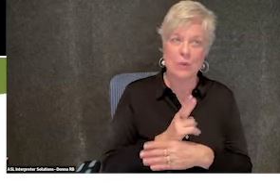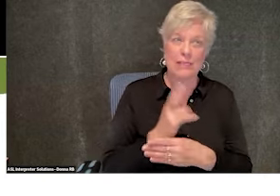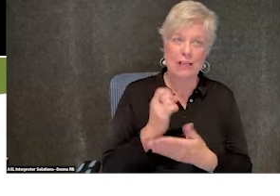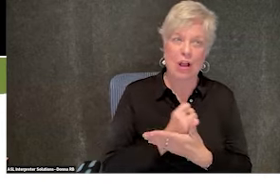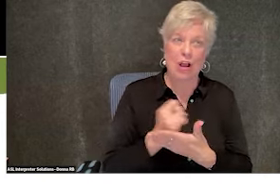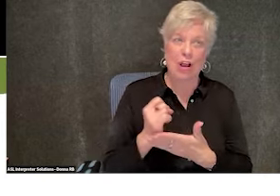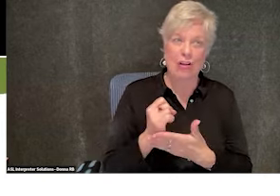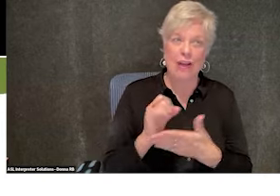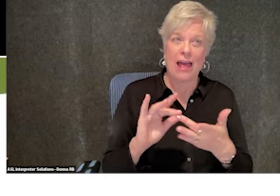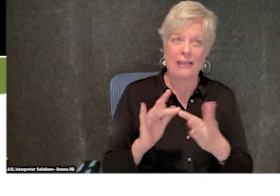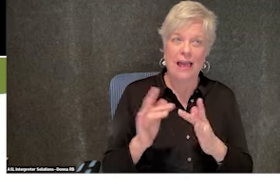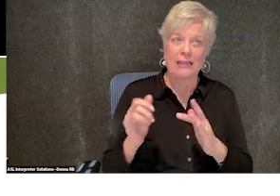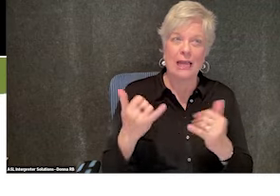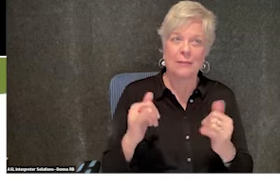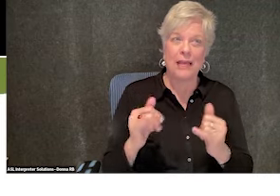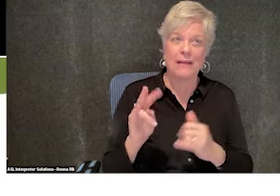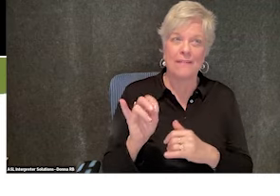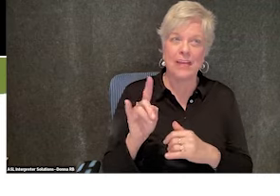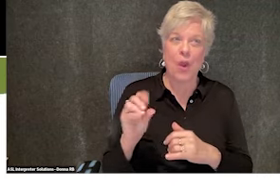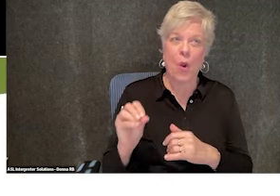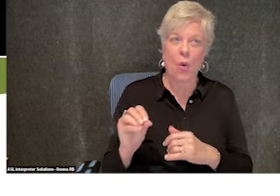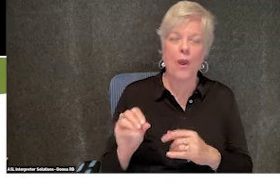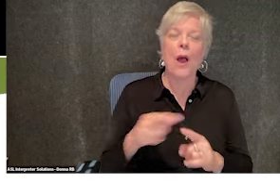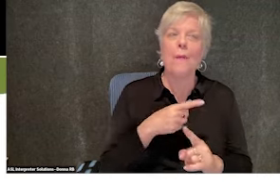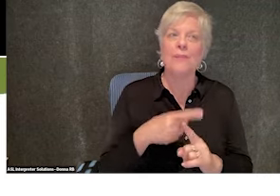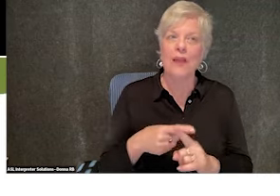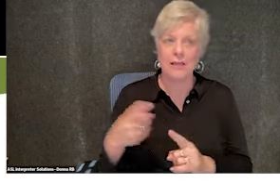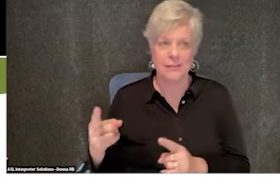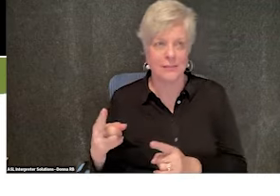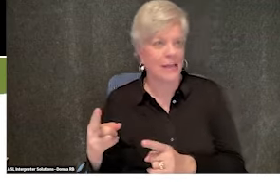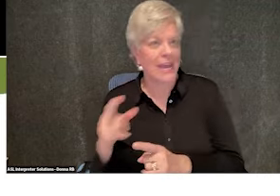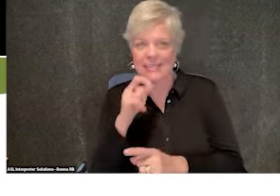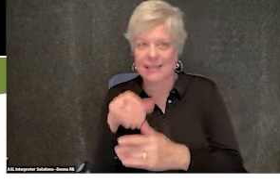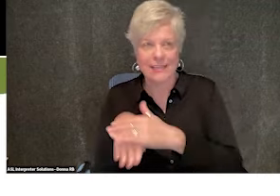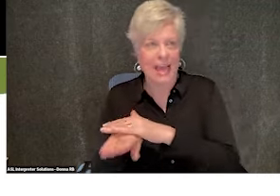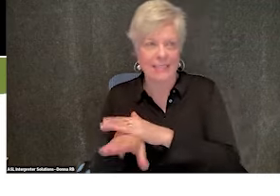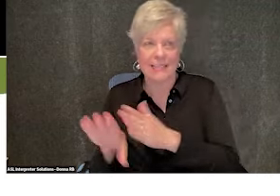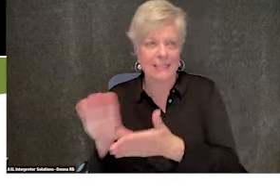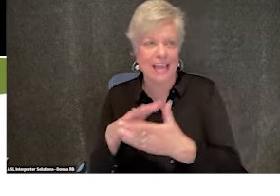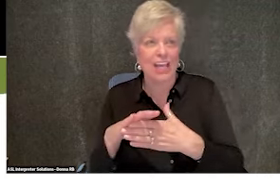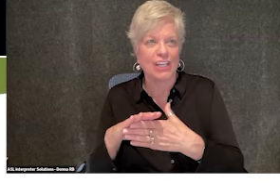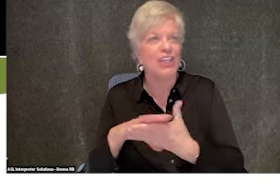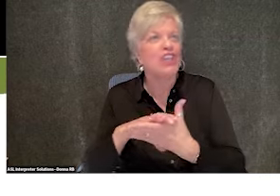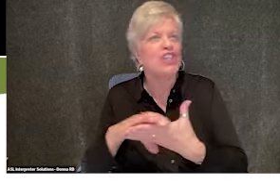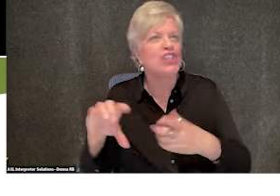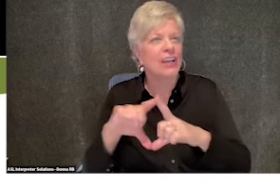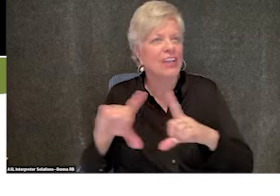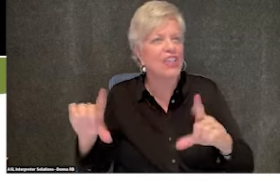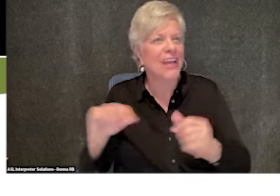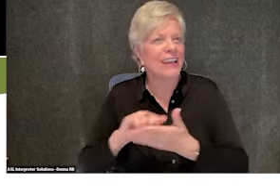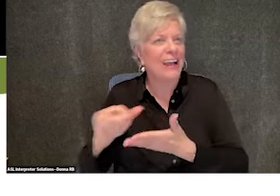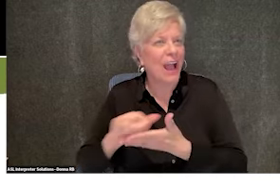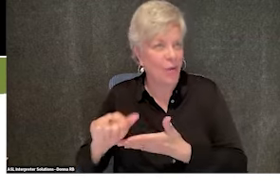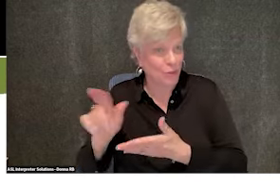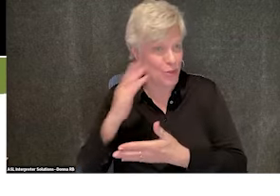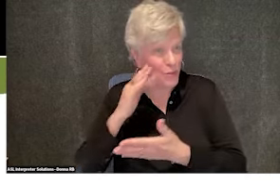video, en internet o algo así, no está completamente desprevenido o que uno podría